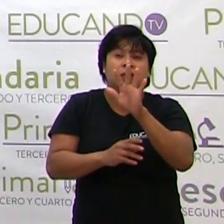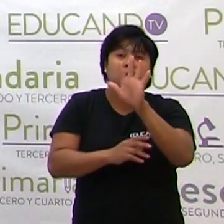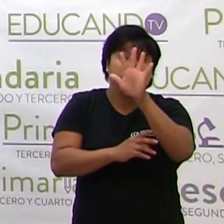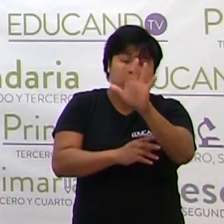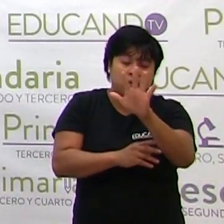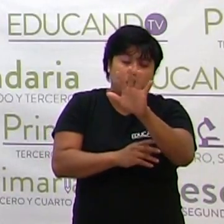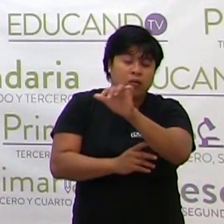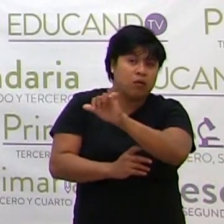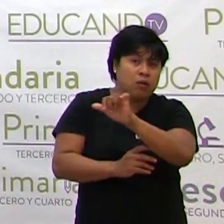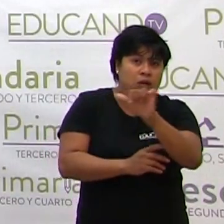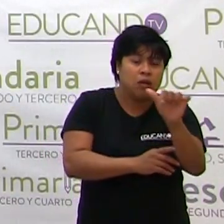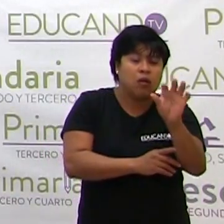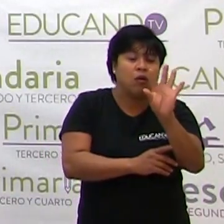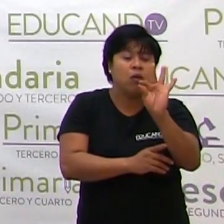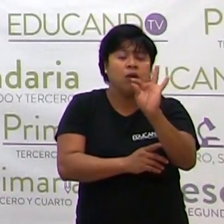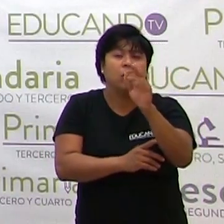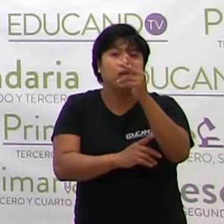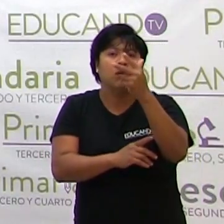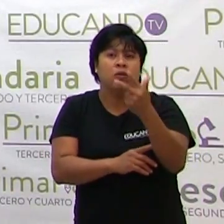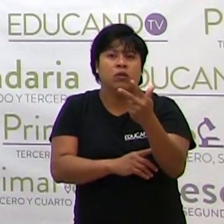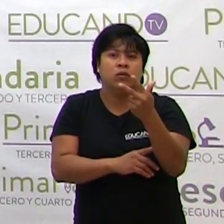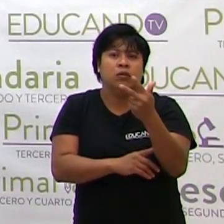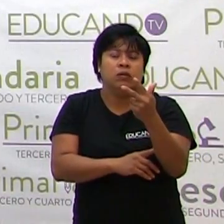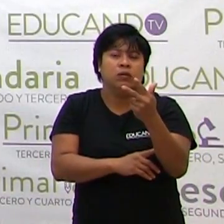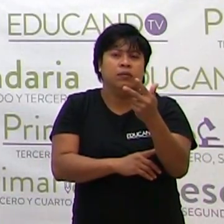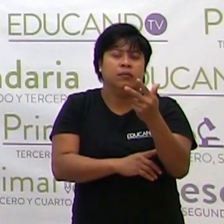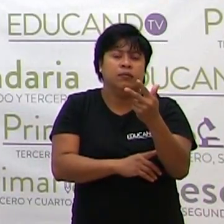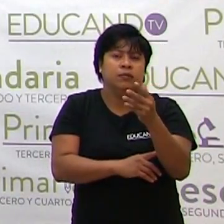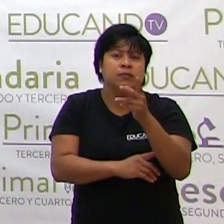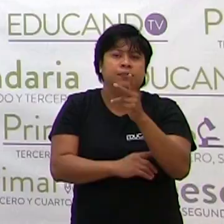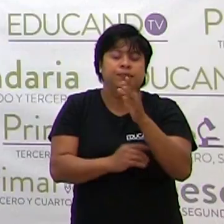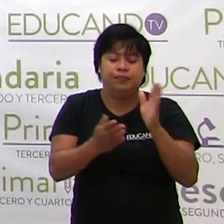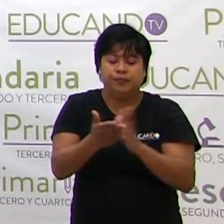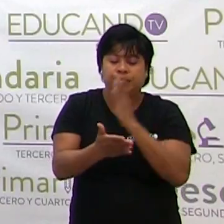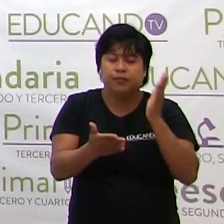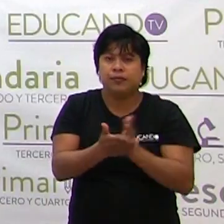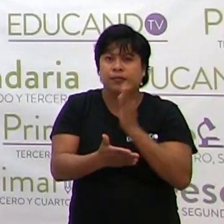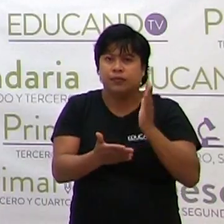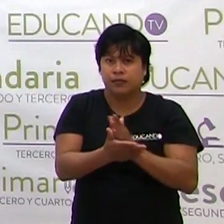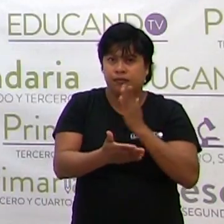a 48 páginas.